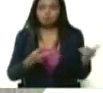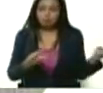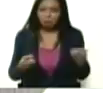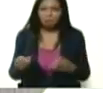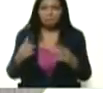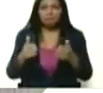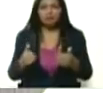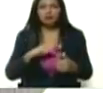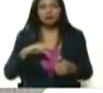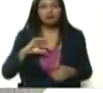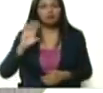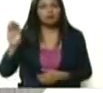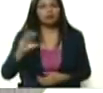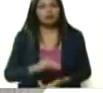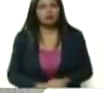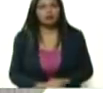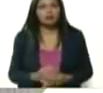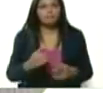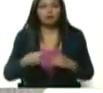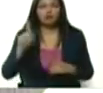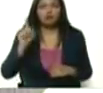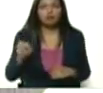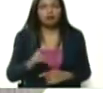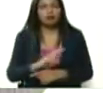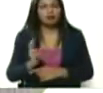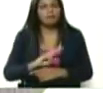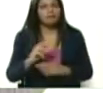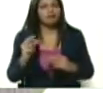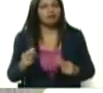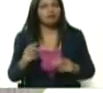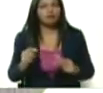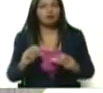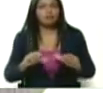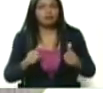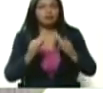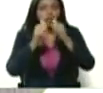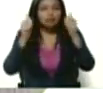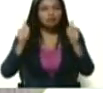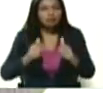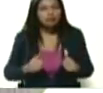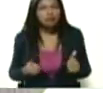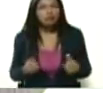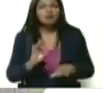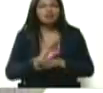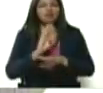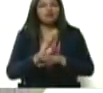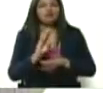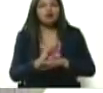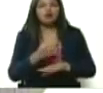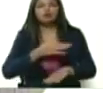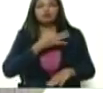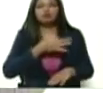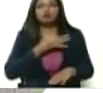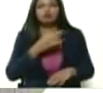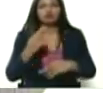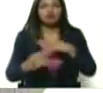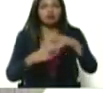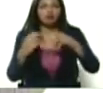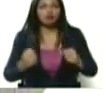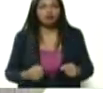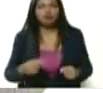en nuestra patria, pero que también inmediatamente ingresen al sistema de protección social de la